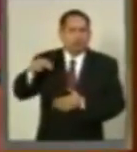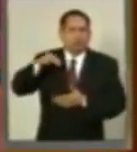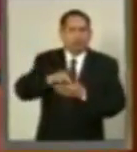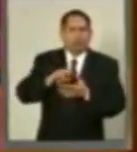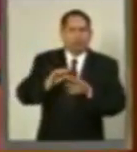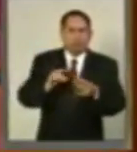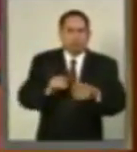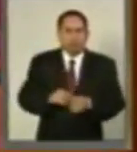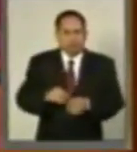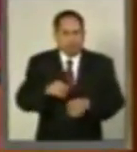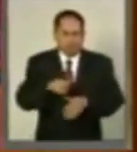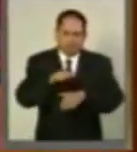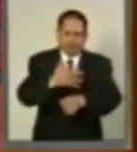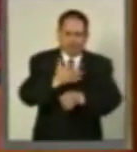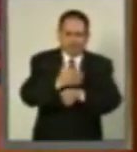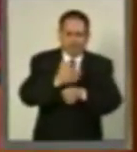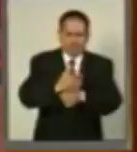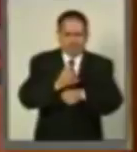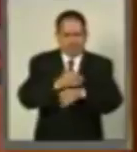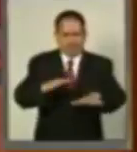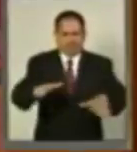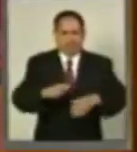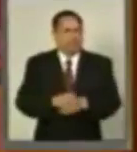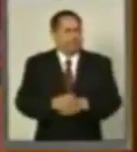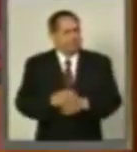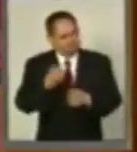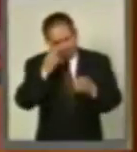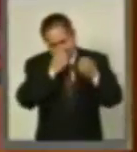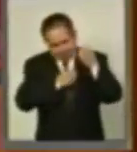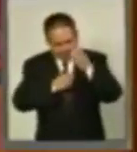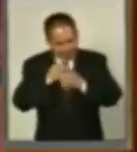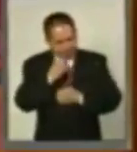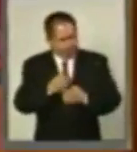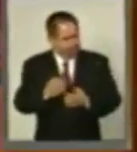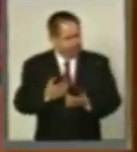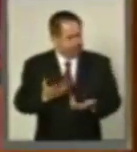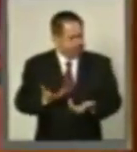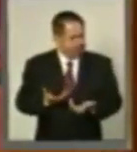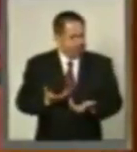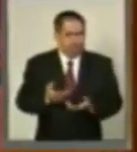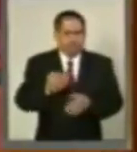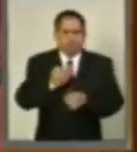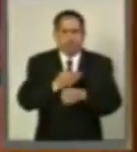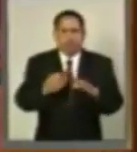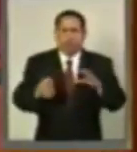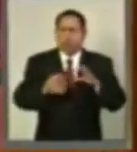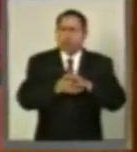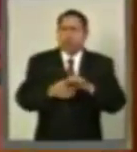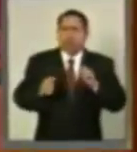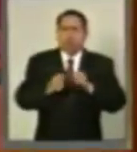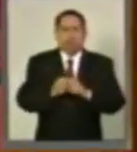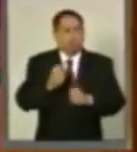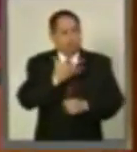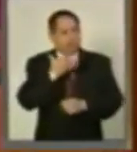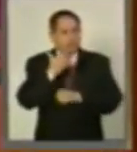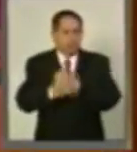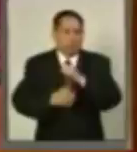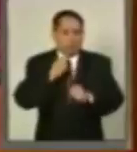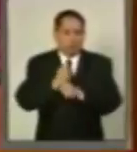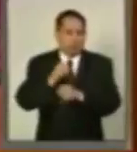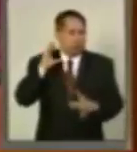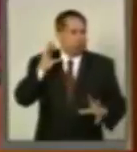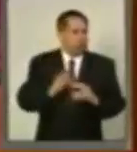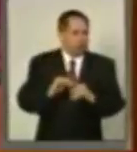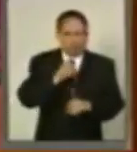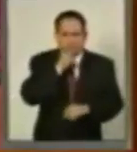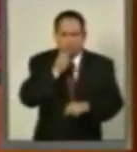es la glosa de este informe, el análisis que hago es precisamente de manera coordinada por los 5 años al frente de esta Secretaría